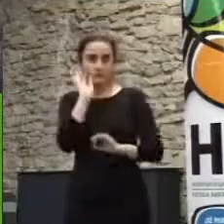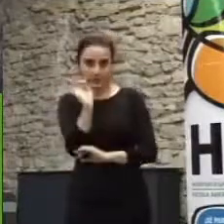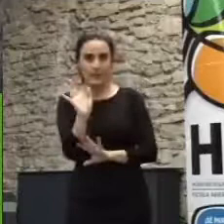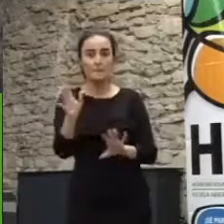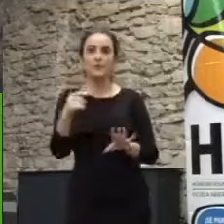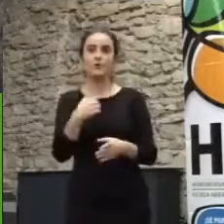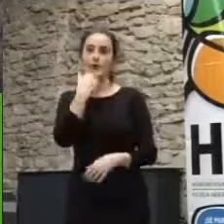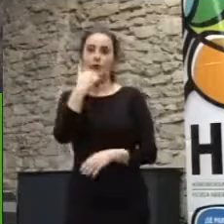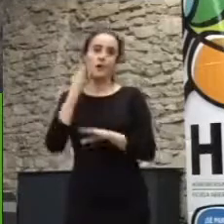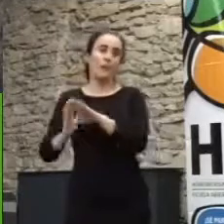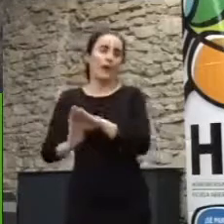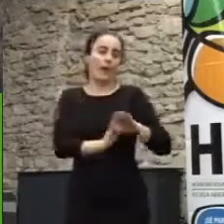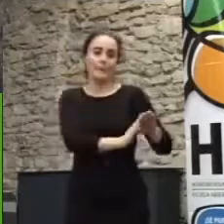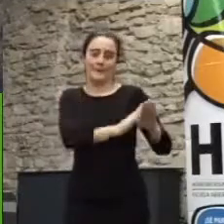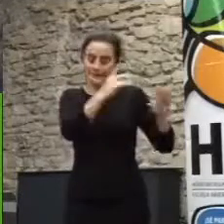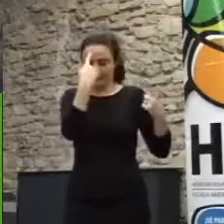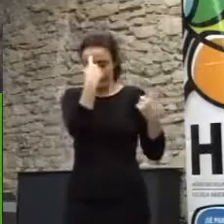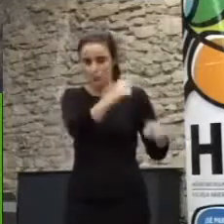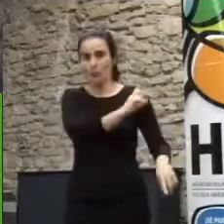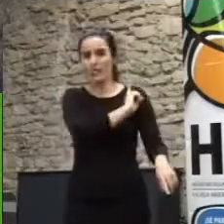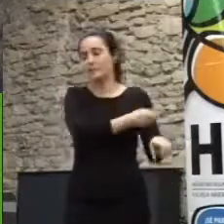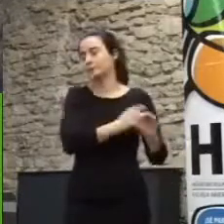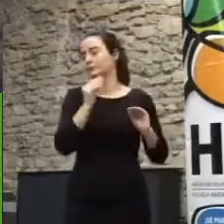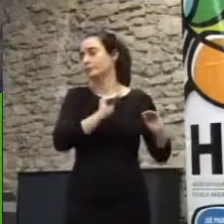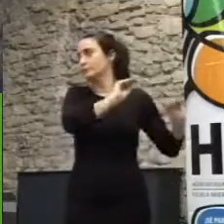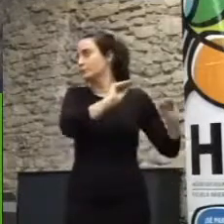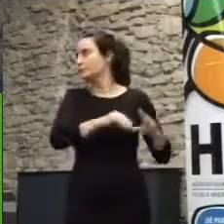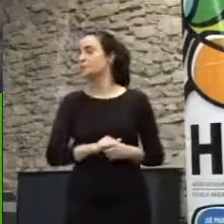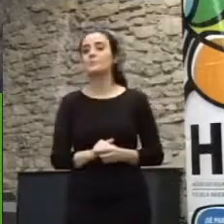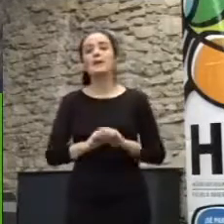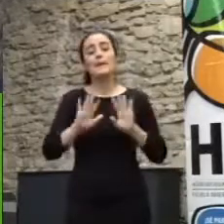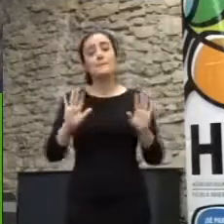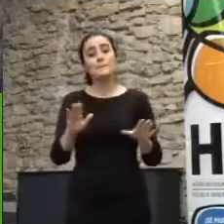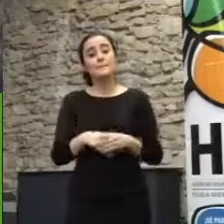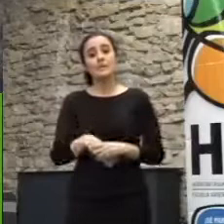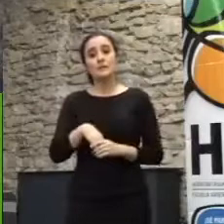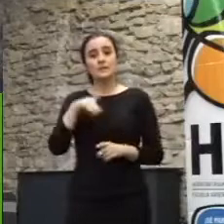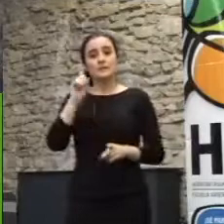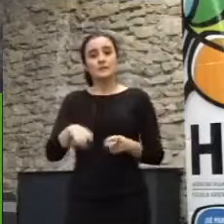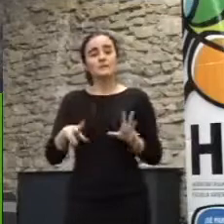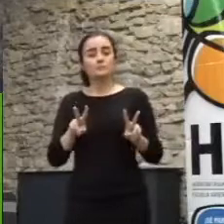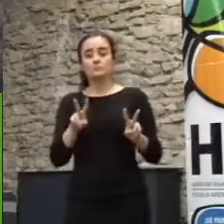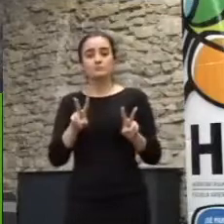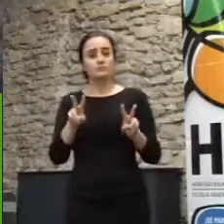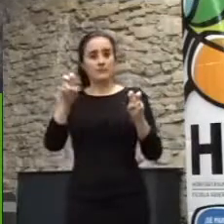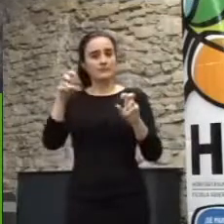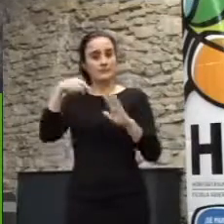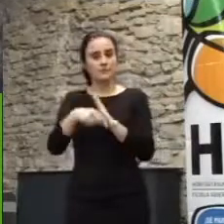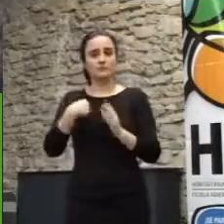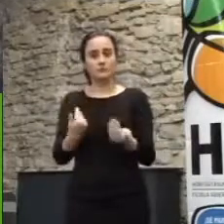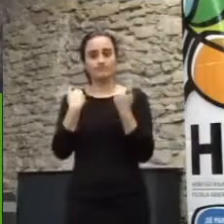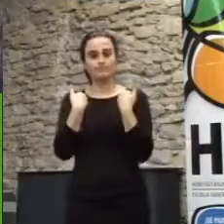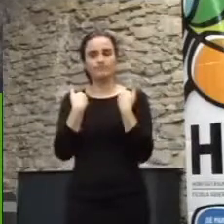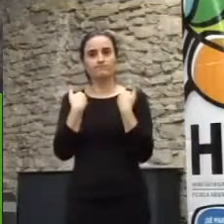un territorio aparte, República Independiente de Deportes. Como debe ser, deportes. Y parte técnica. Y entonces, bueno,